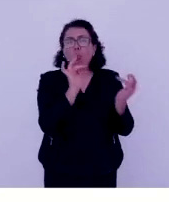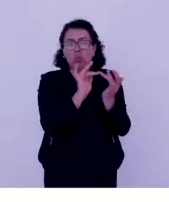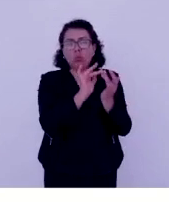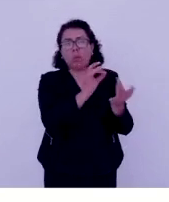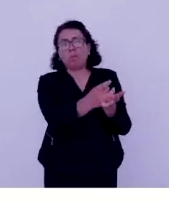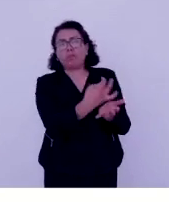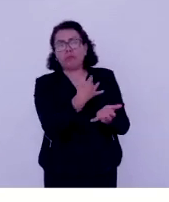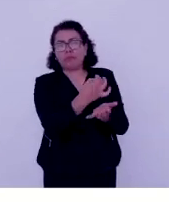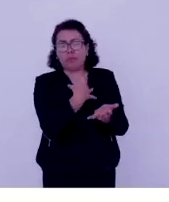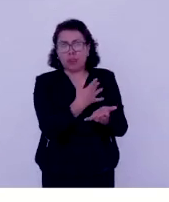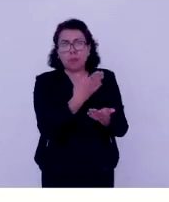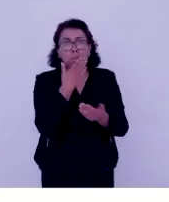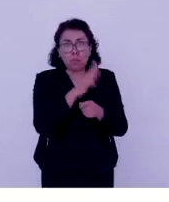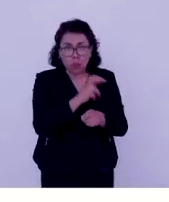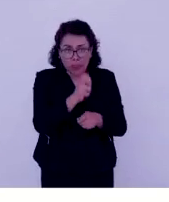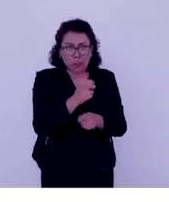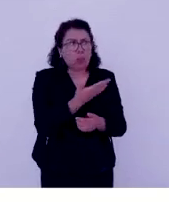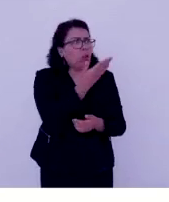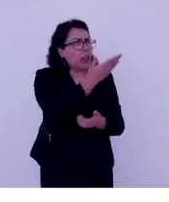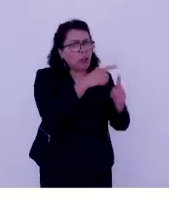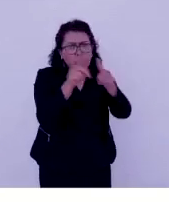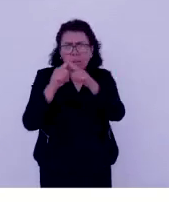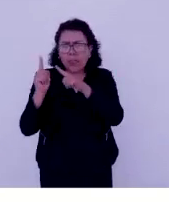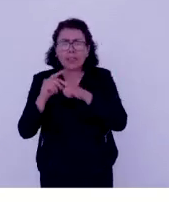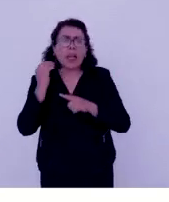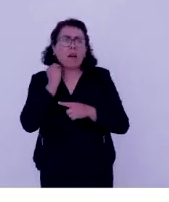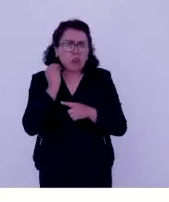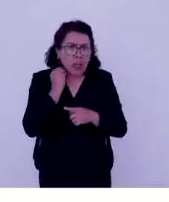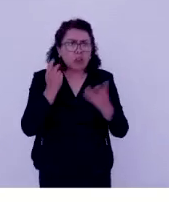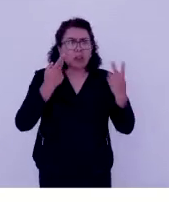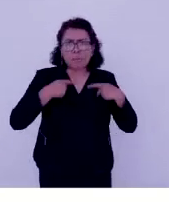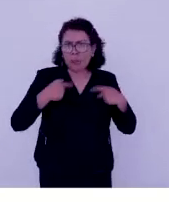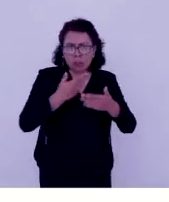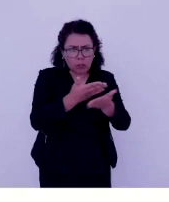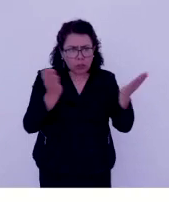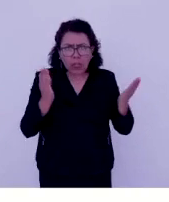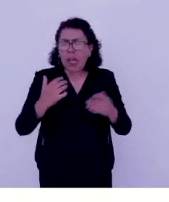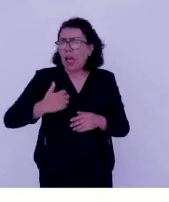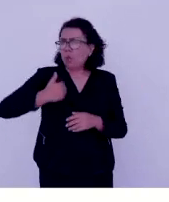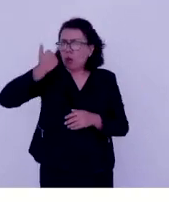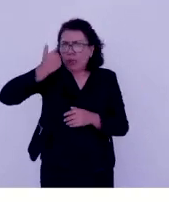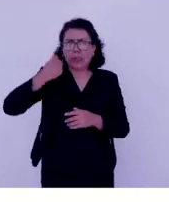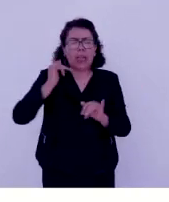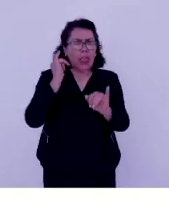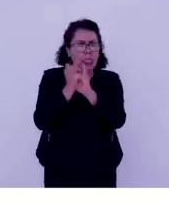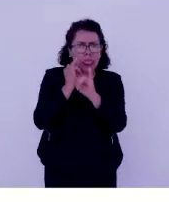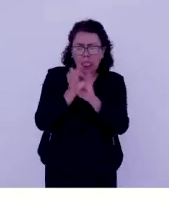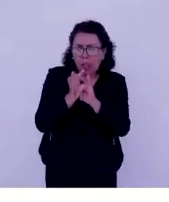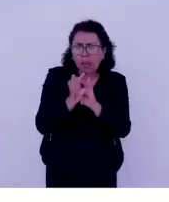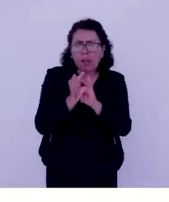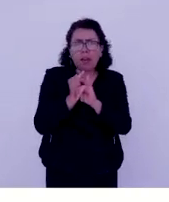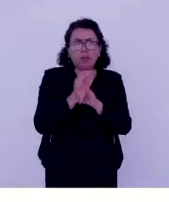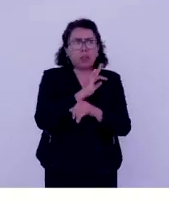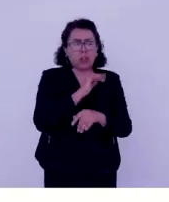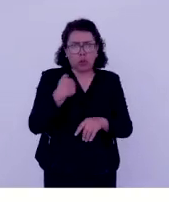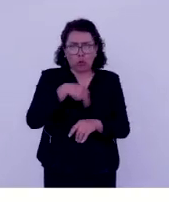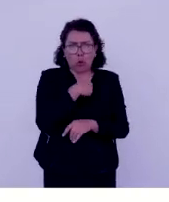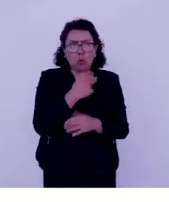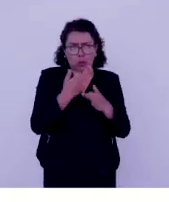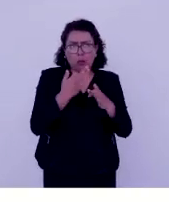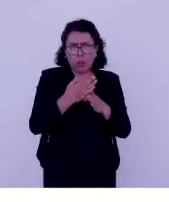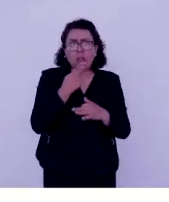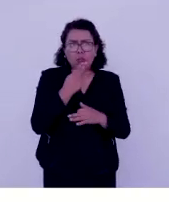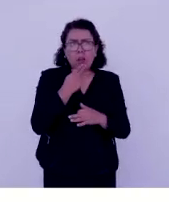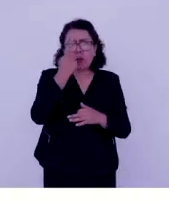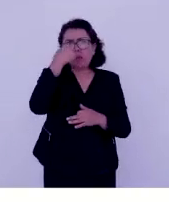electrónica invitamos a los abogados y usuarios aprovechar las ventajas que dan las tecnologías de la información y que estamos implementando